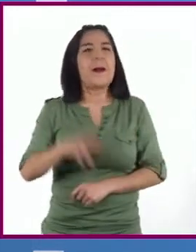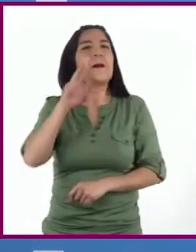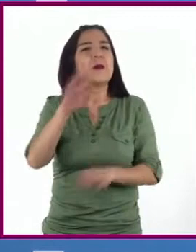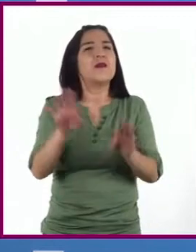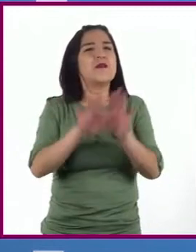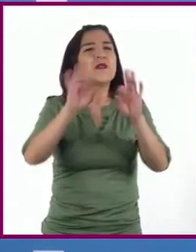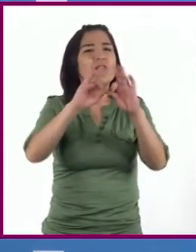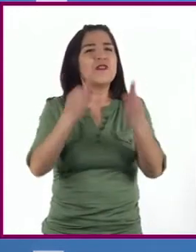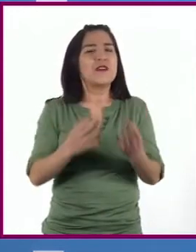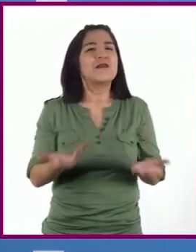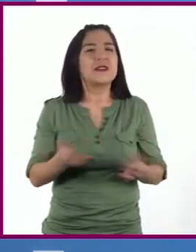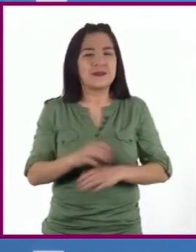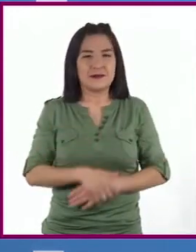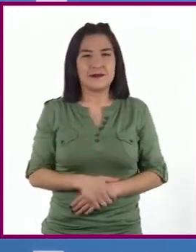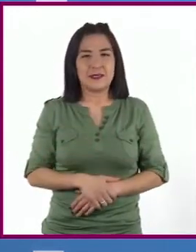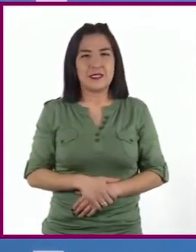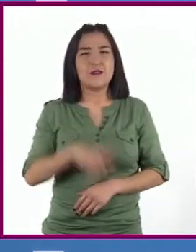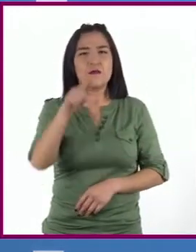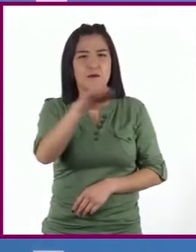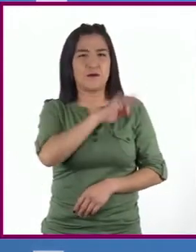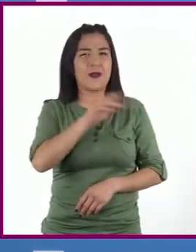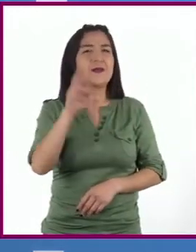figura? Vamos a realizarlo.